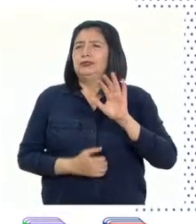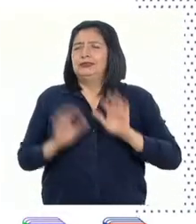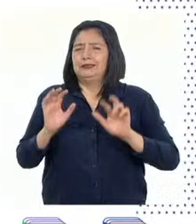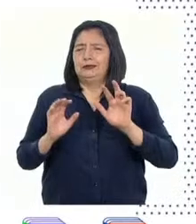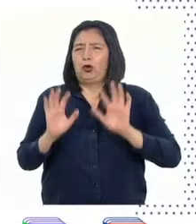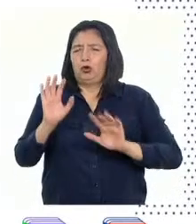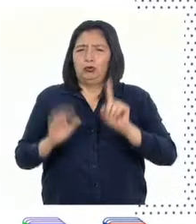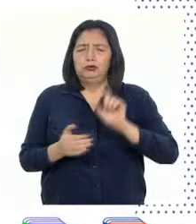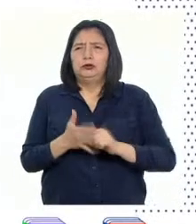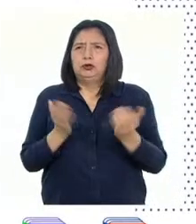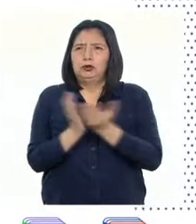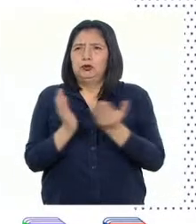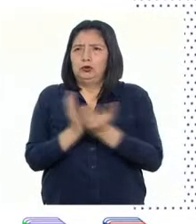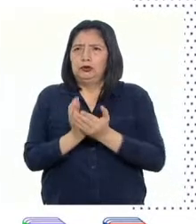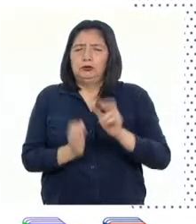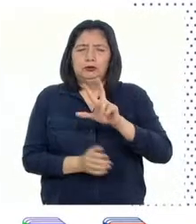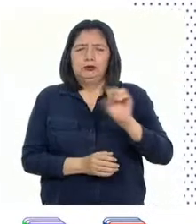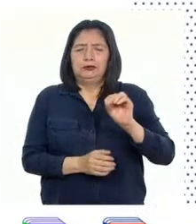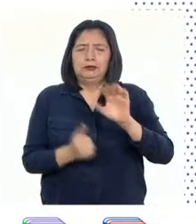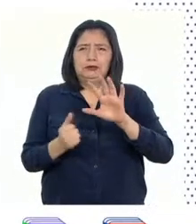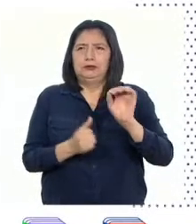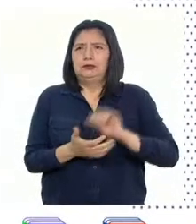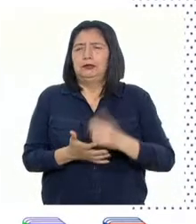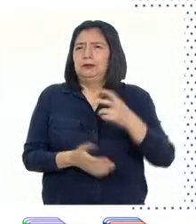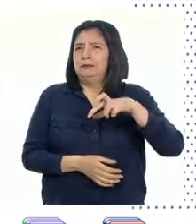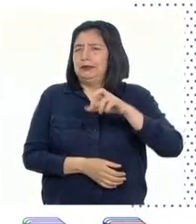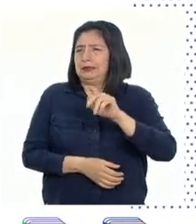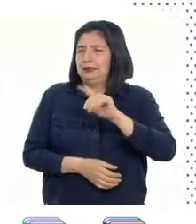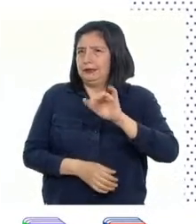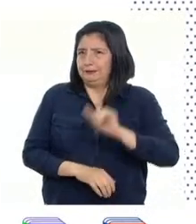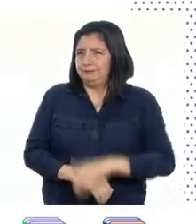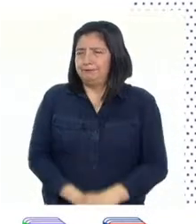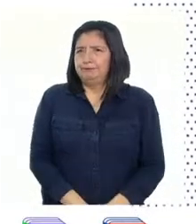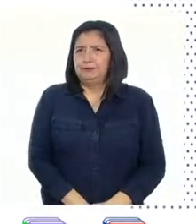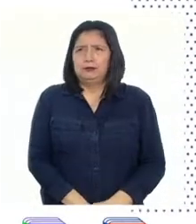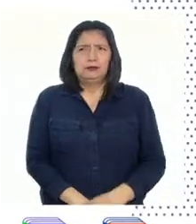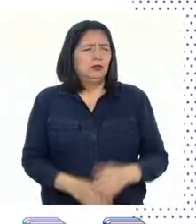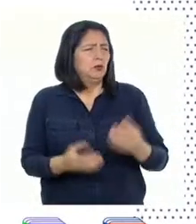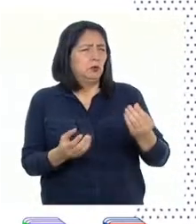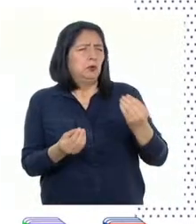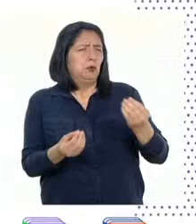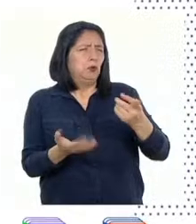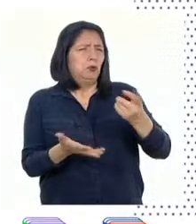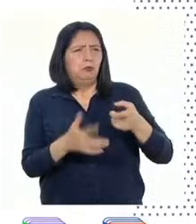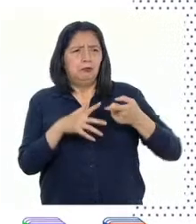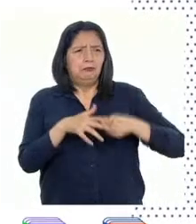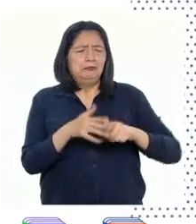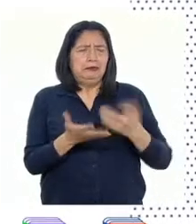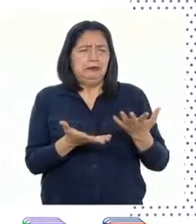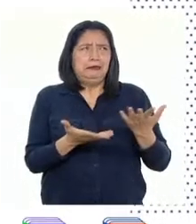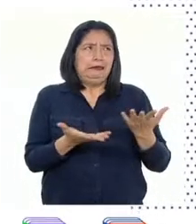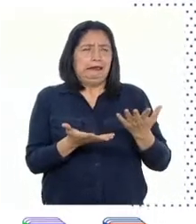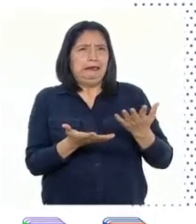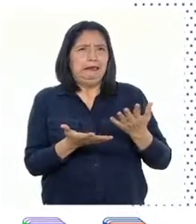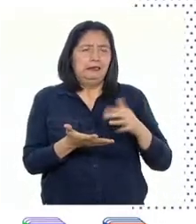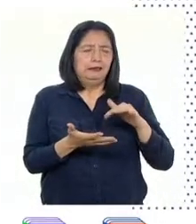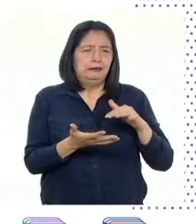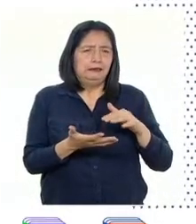y vengo del colegio 3063 Patricia Natividad Sánchez. ¿Cómo fue empezar a estudiar desde casa al